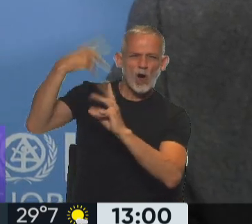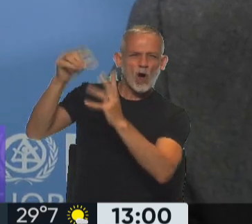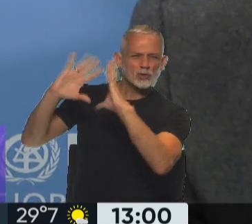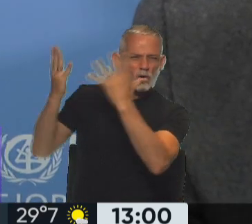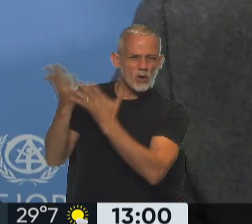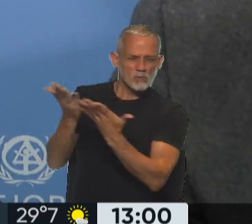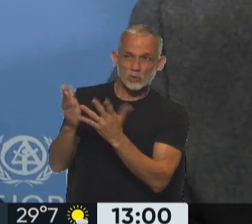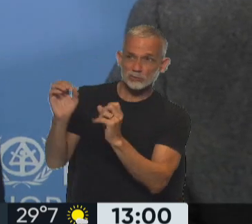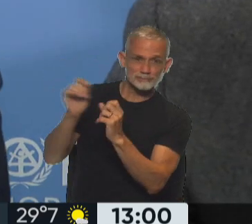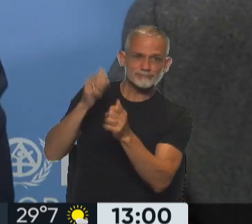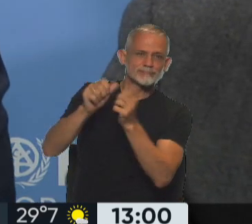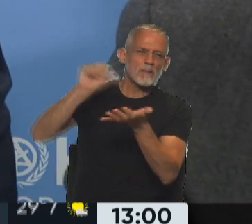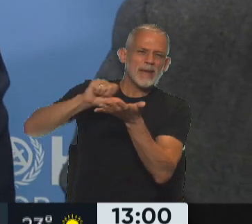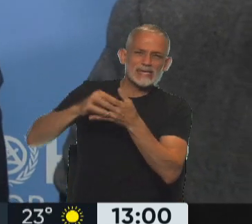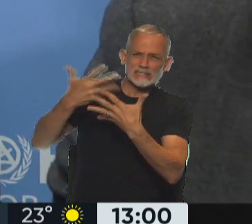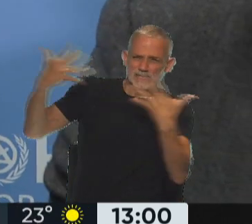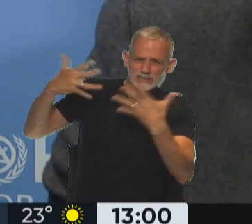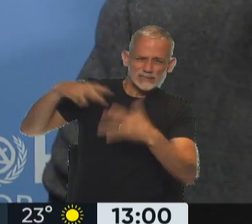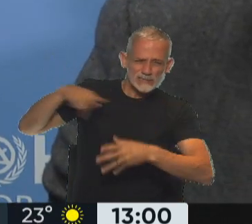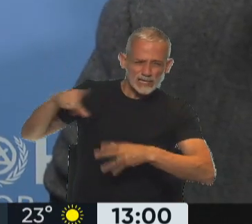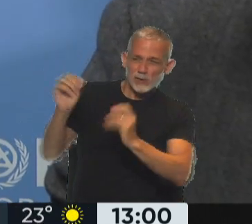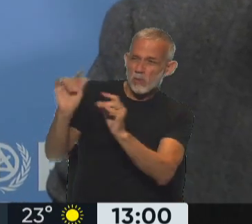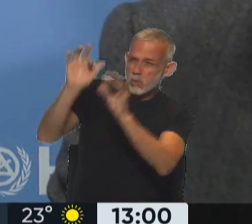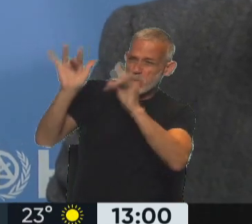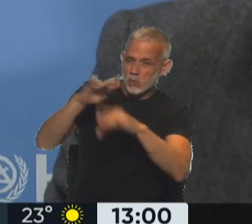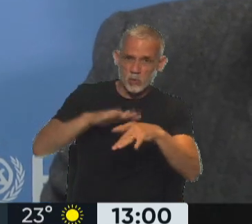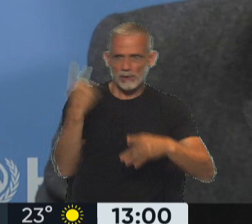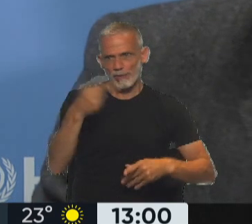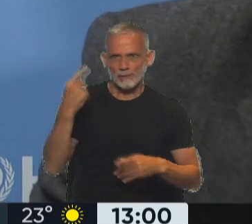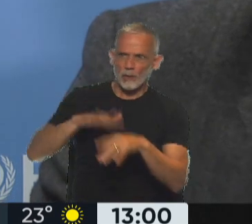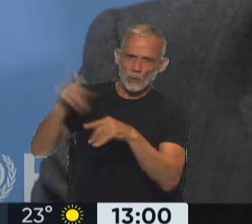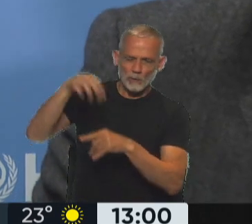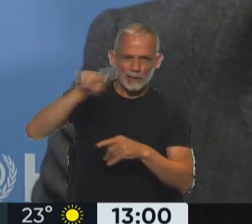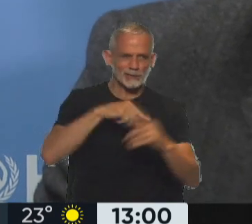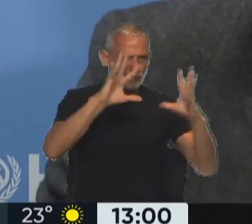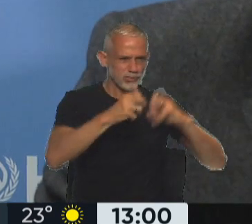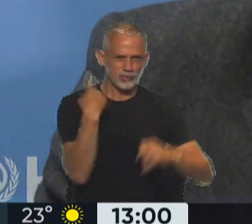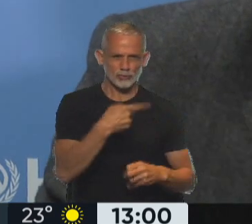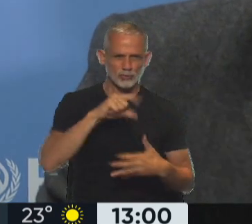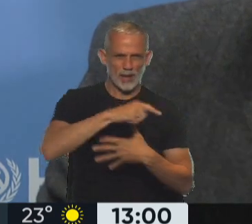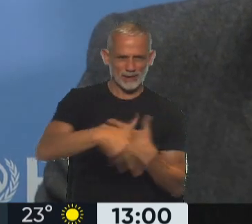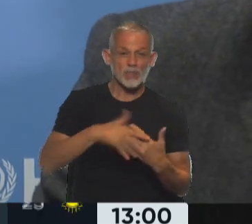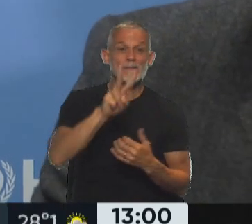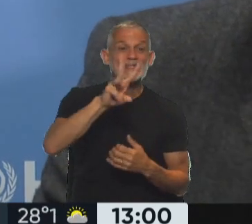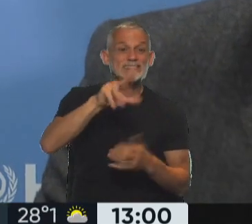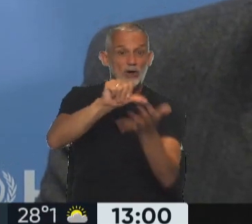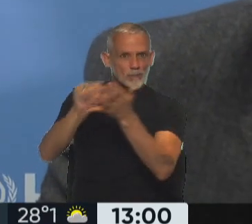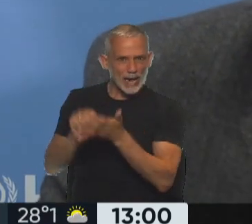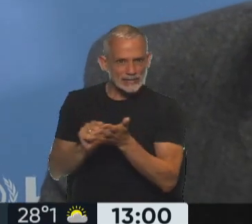son generados por las grandes potencias. Esta asamblea, en donde hay más de 25 países